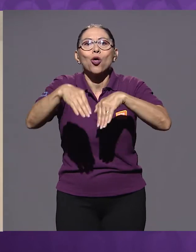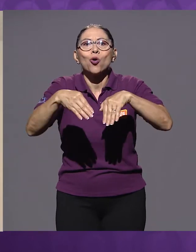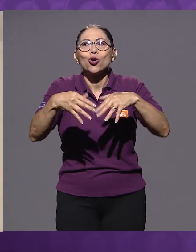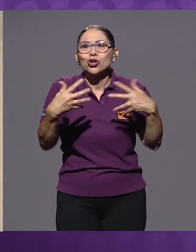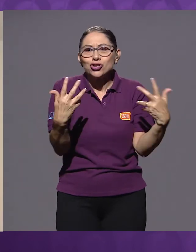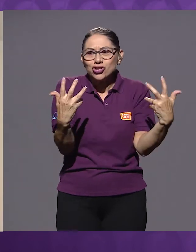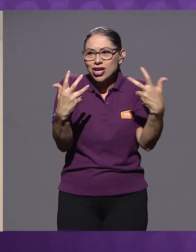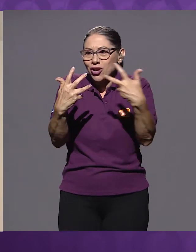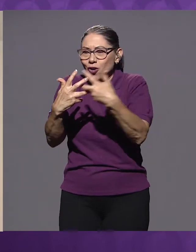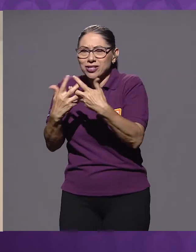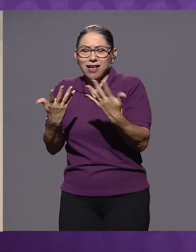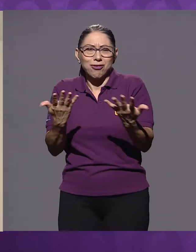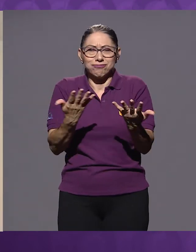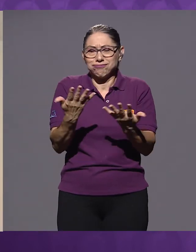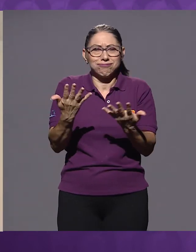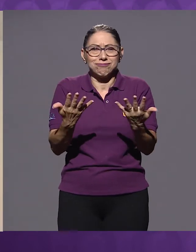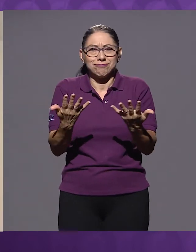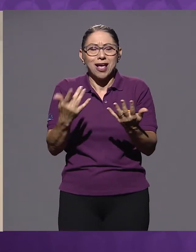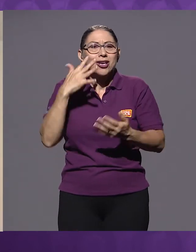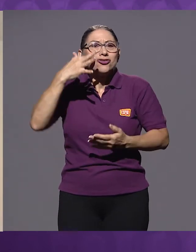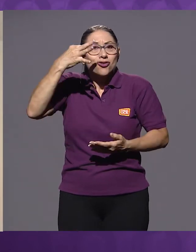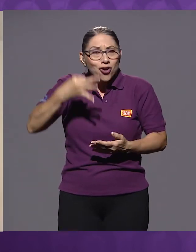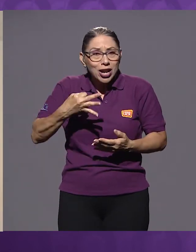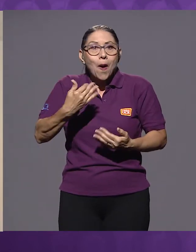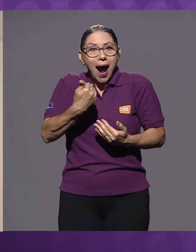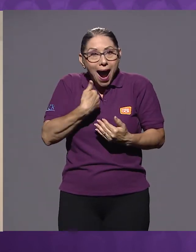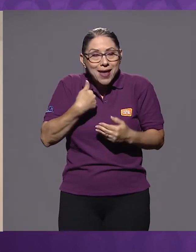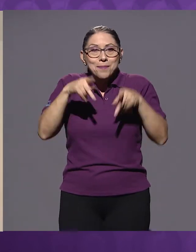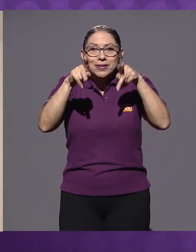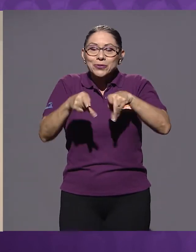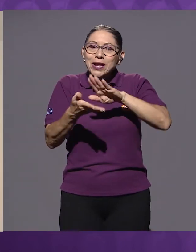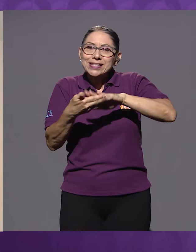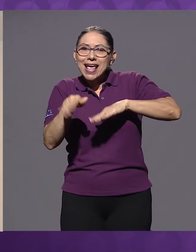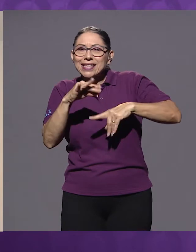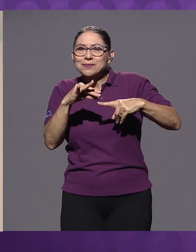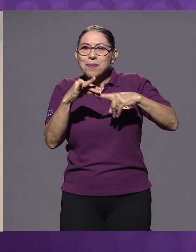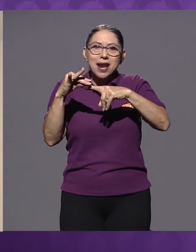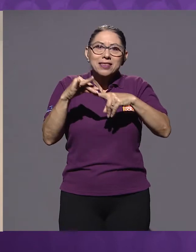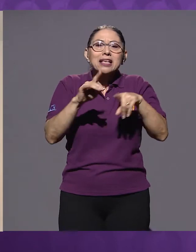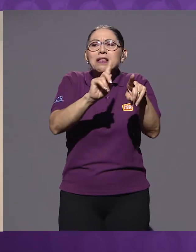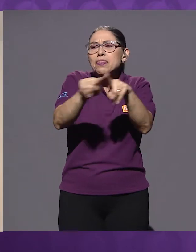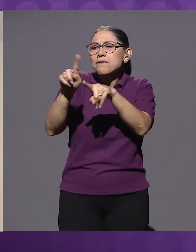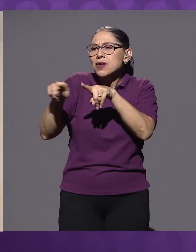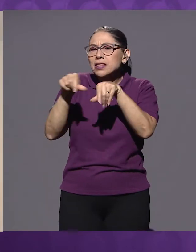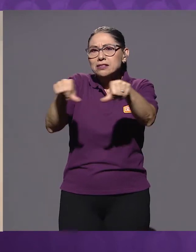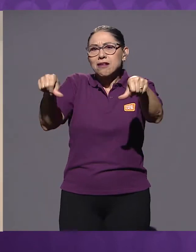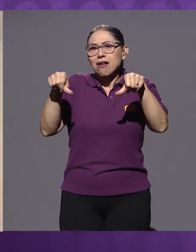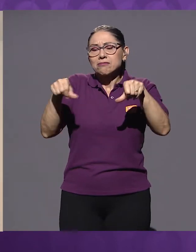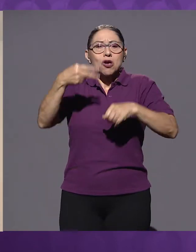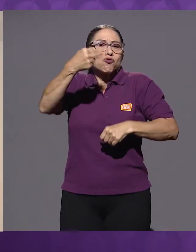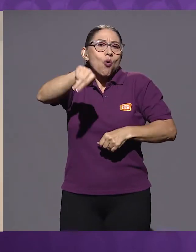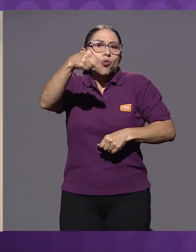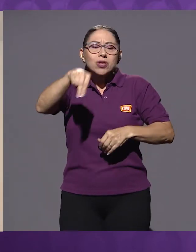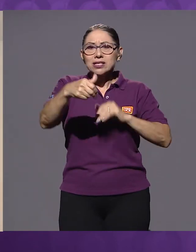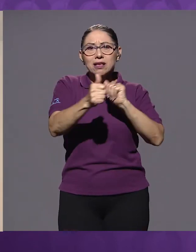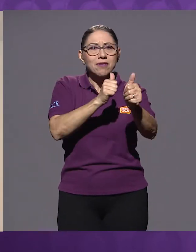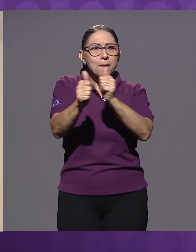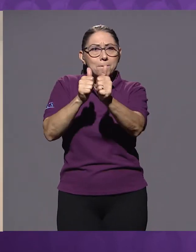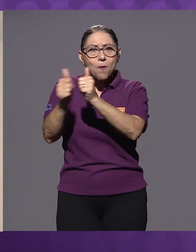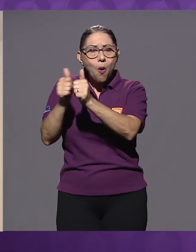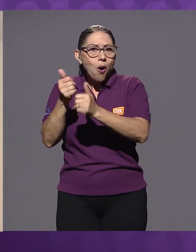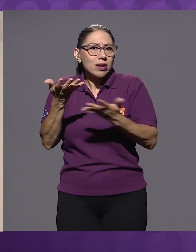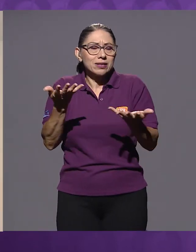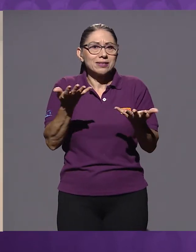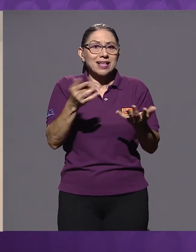Creo que hay personas expertas en el mundo de las noticias, hay personas expertas en el mundo del deporte que